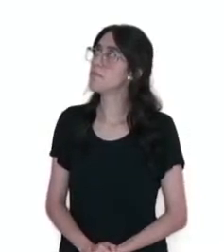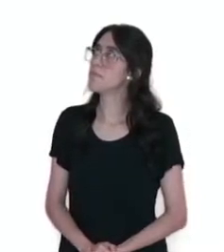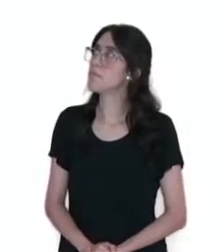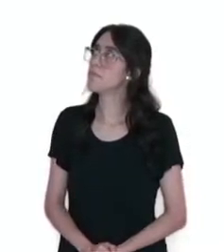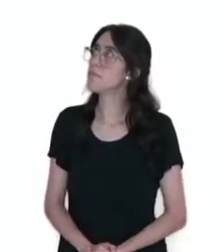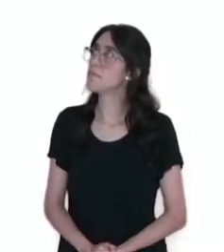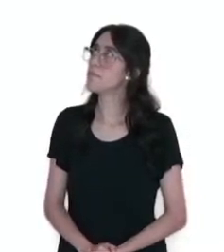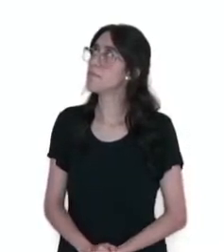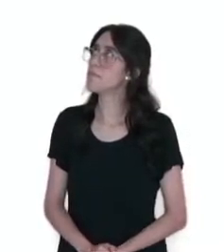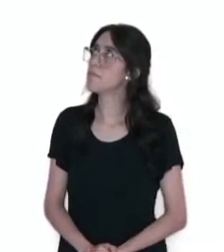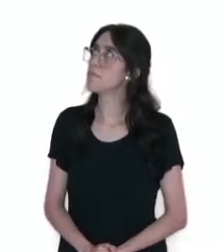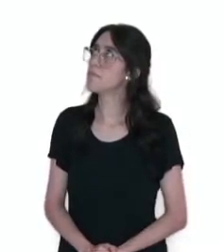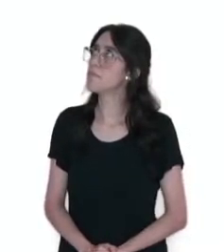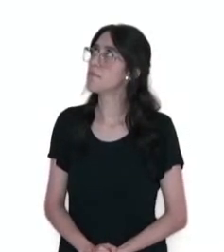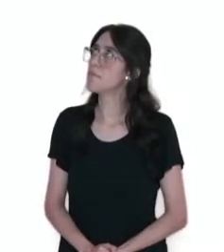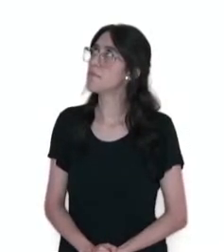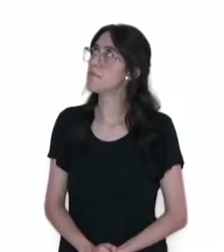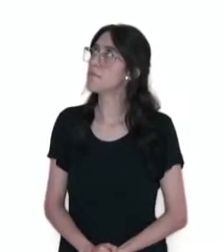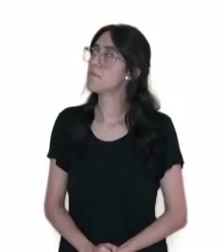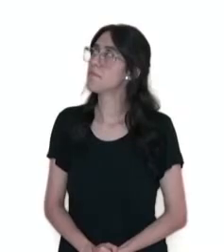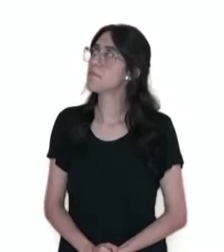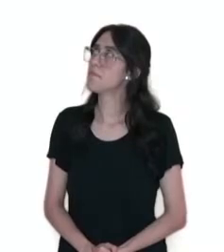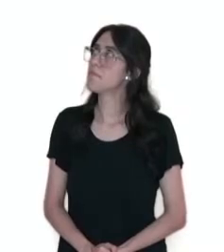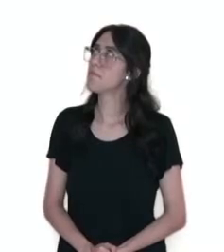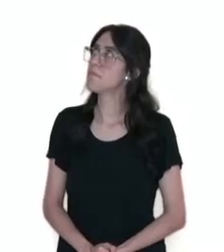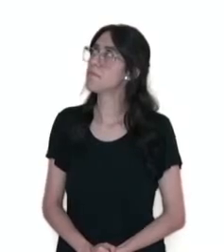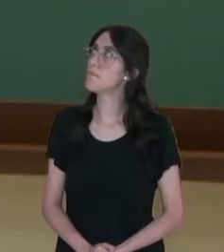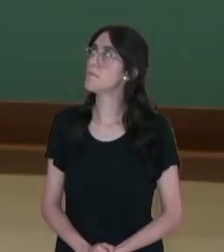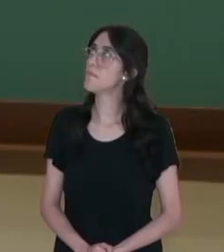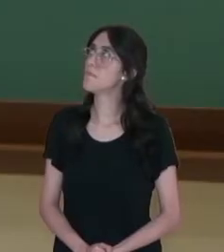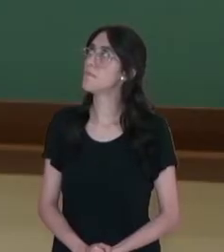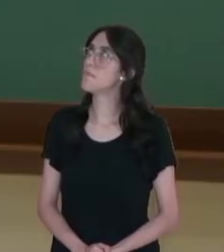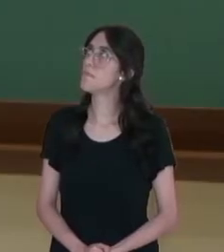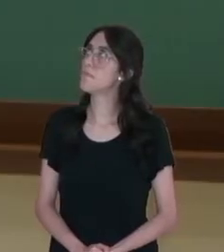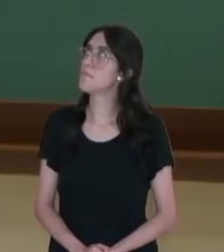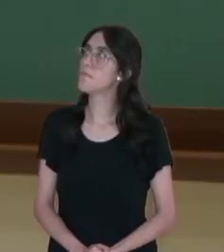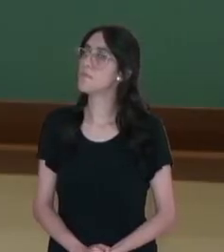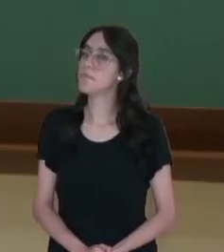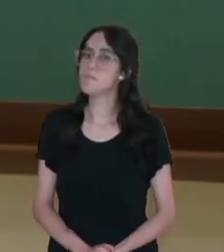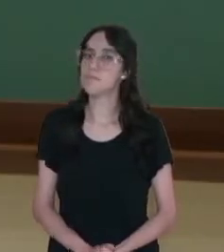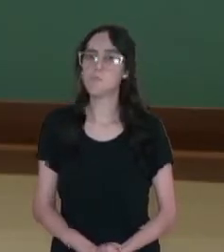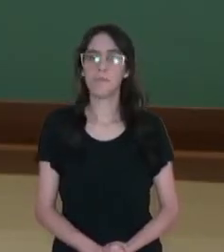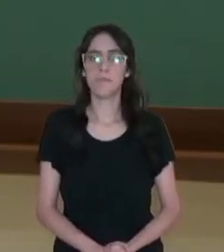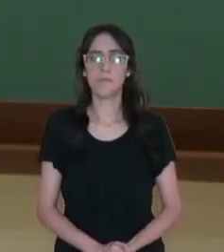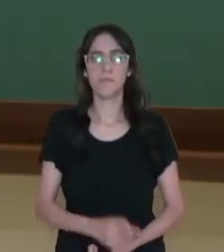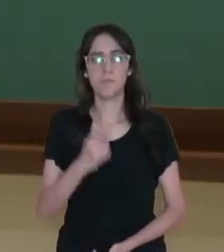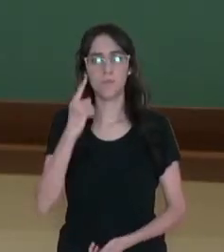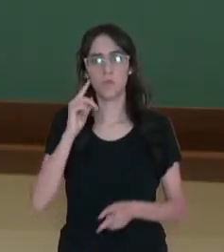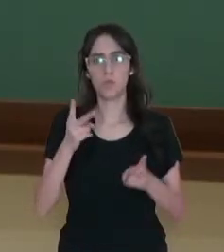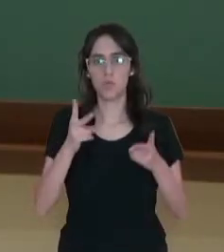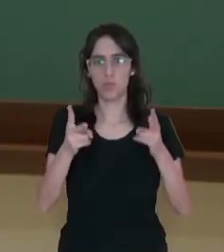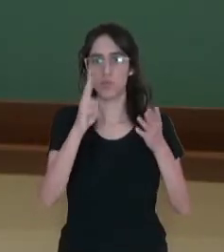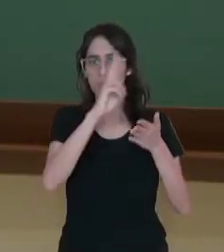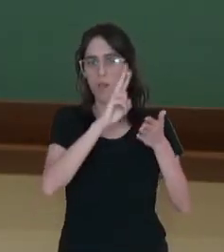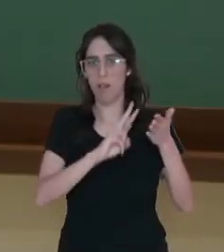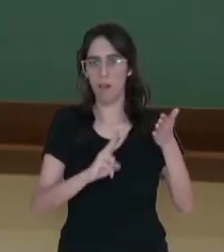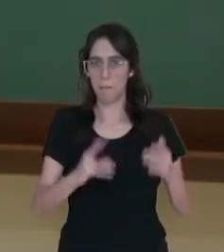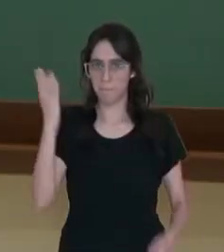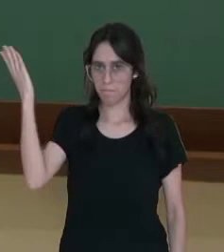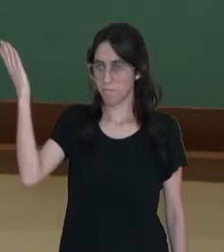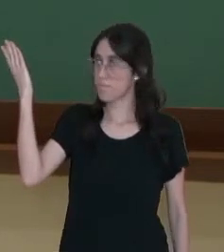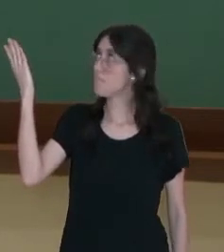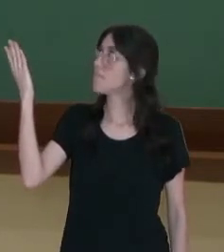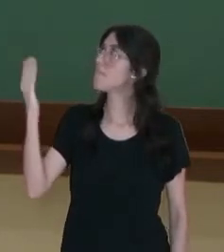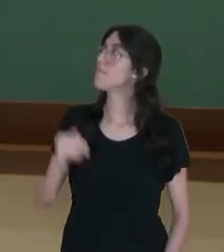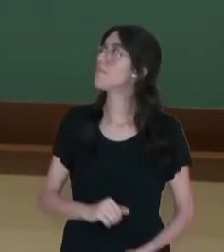plural, presente de indicativo. Aún analizando la lengua, una perífrasis verbal